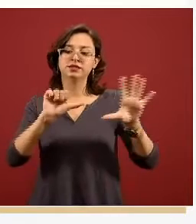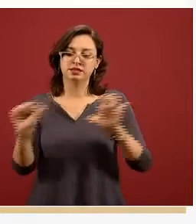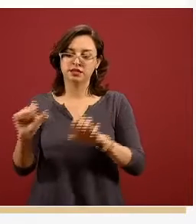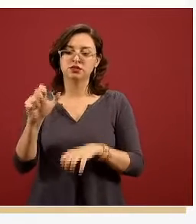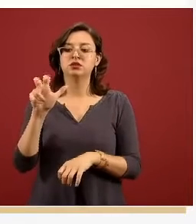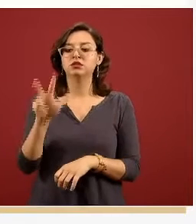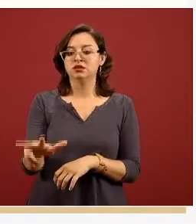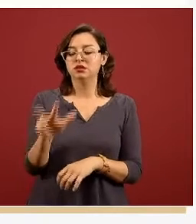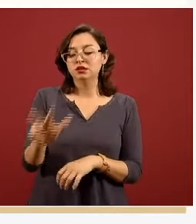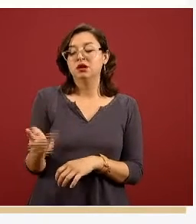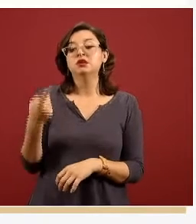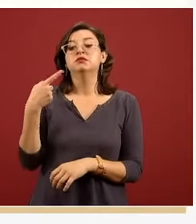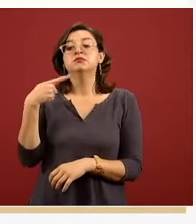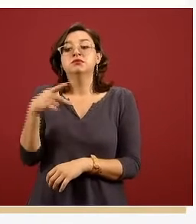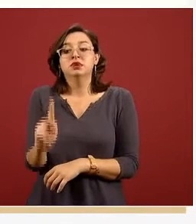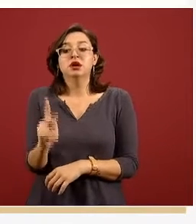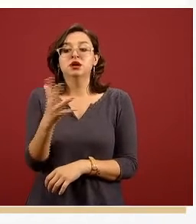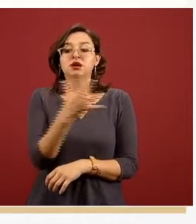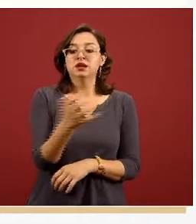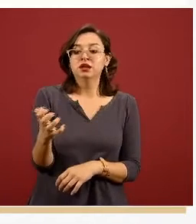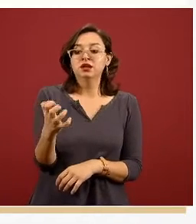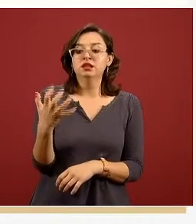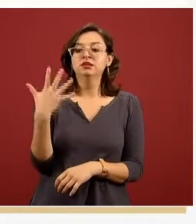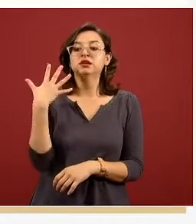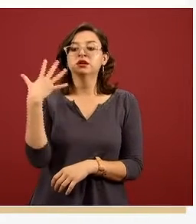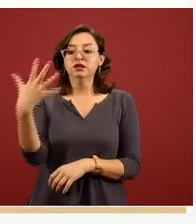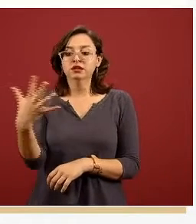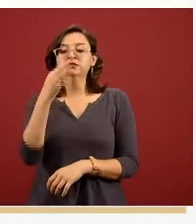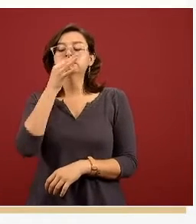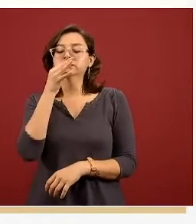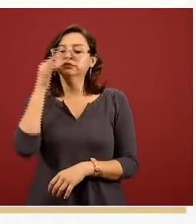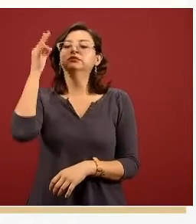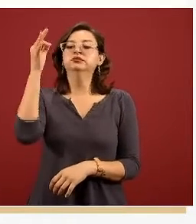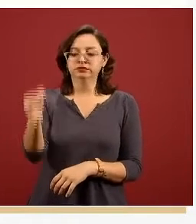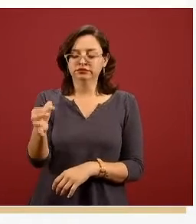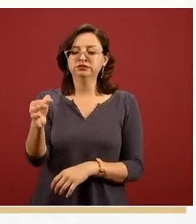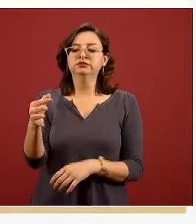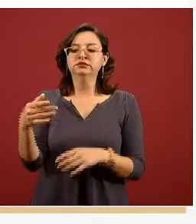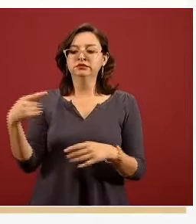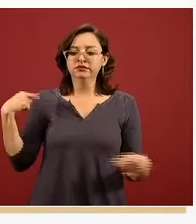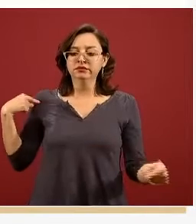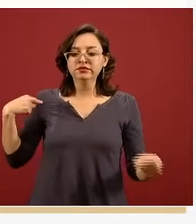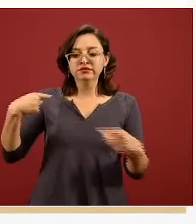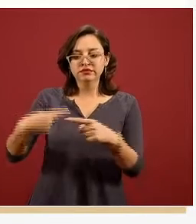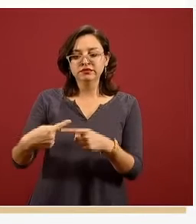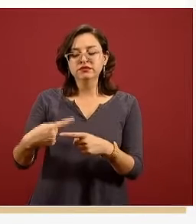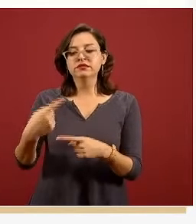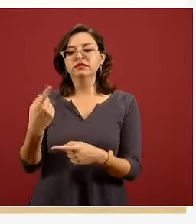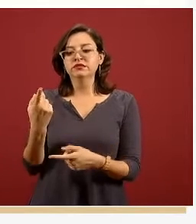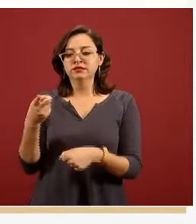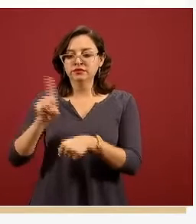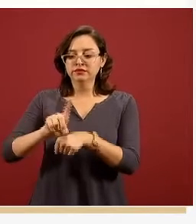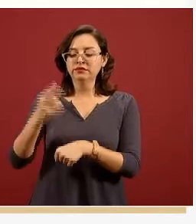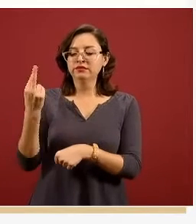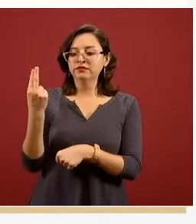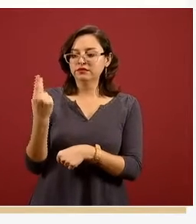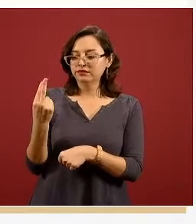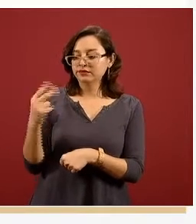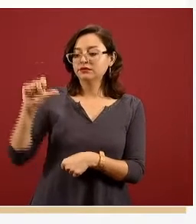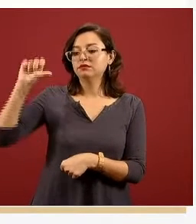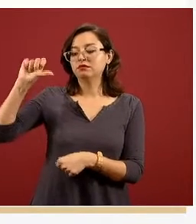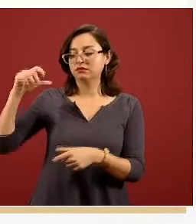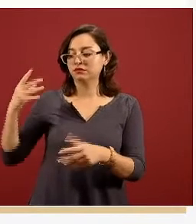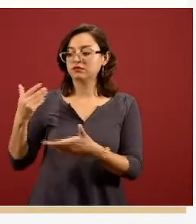estos 618 fueron 505 los hospitales que reportaron durante el día 25. Hoy es